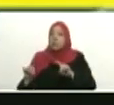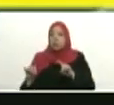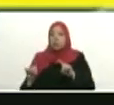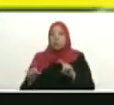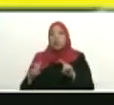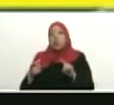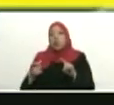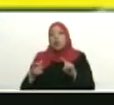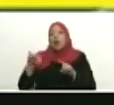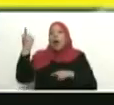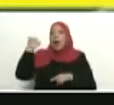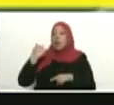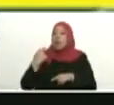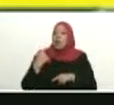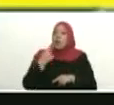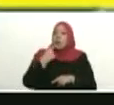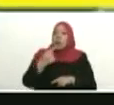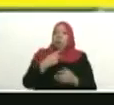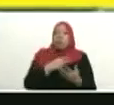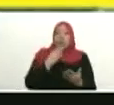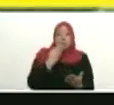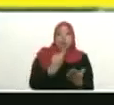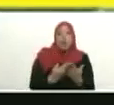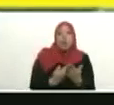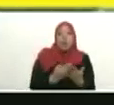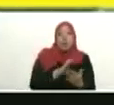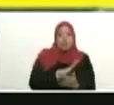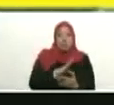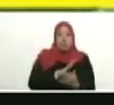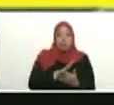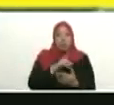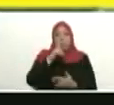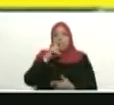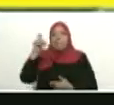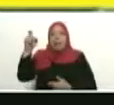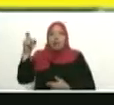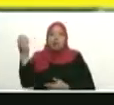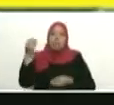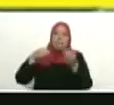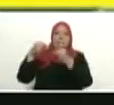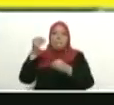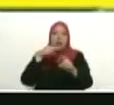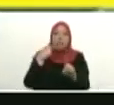Yo lo decía ayer en el programa con Maduro Más,